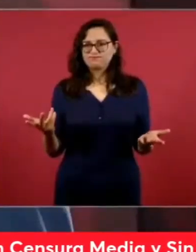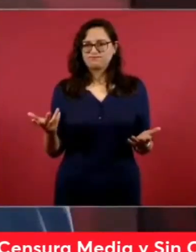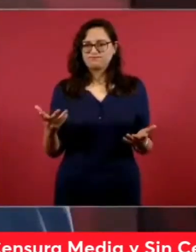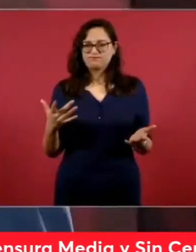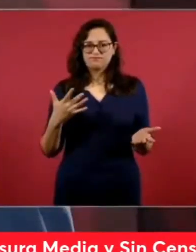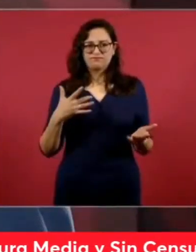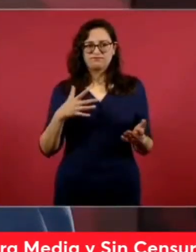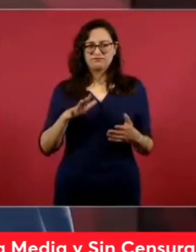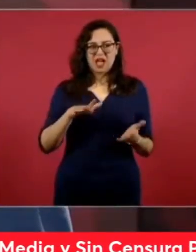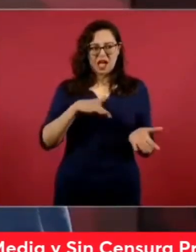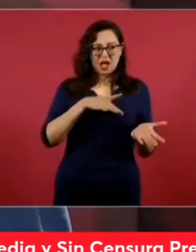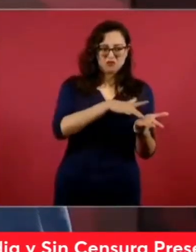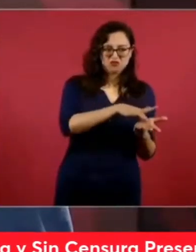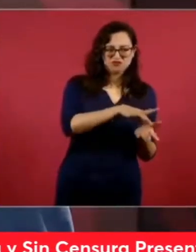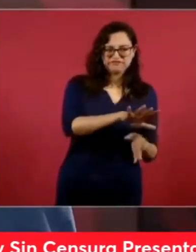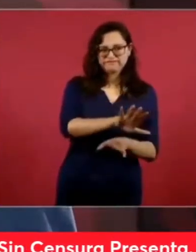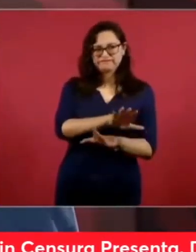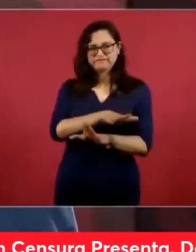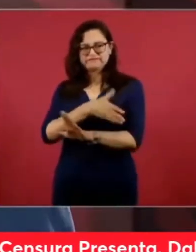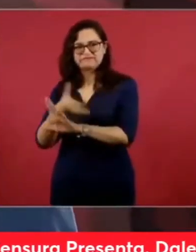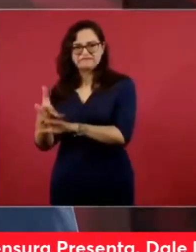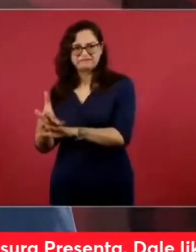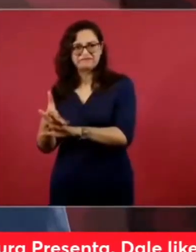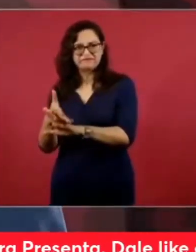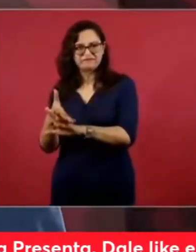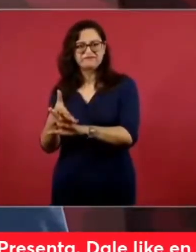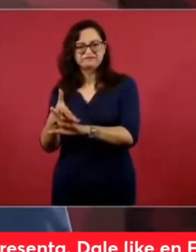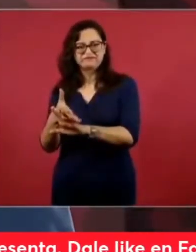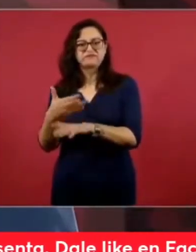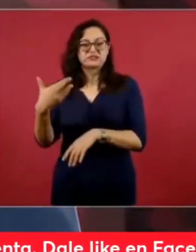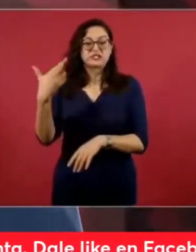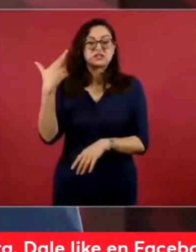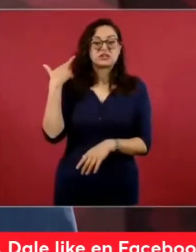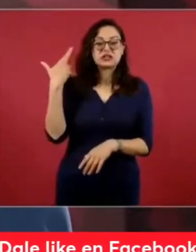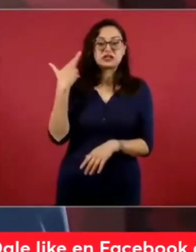que pueda ubicarse por encima de la voluntad popular.